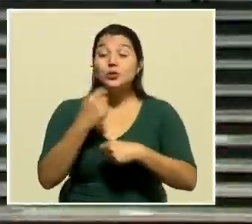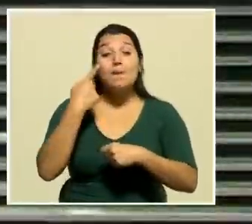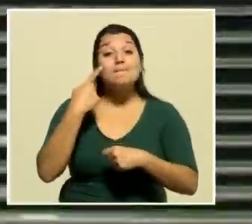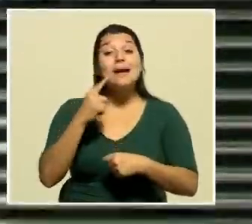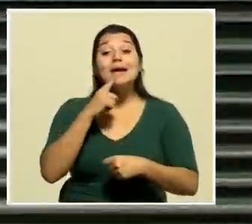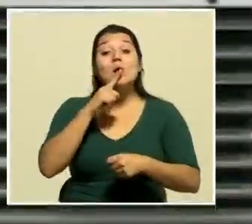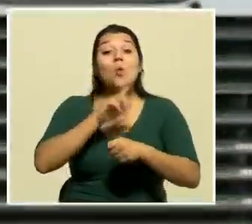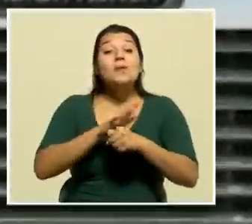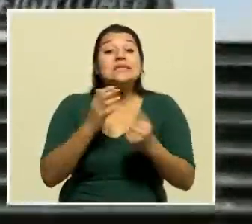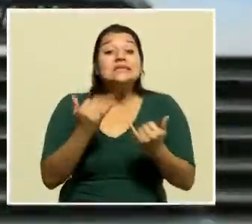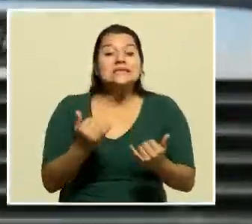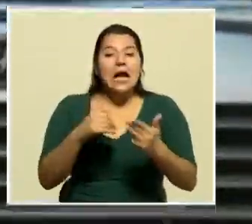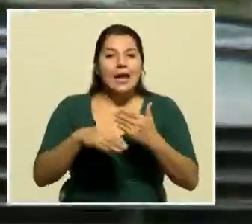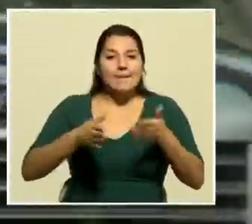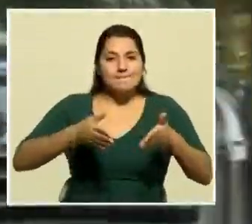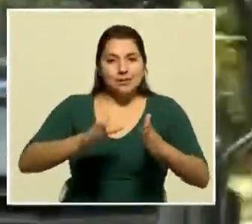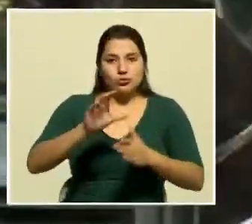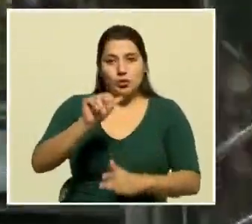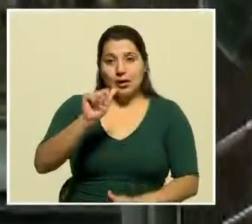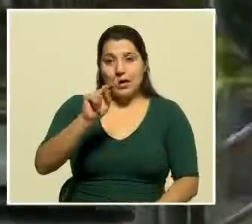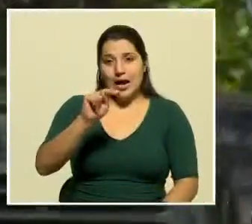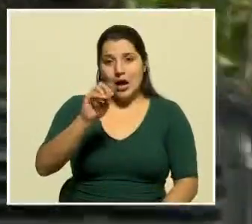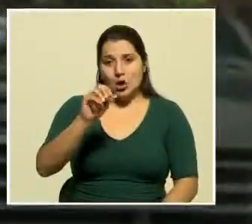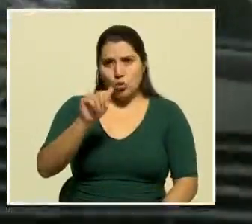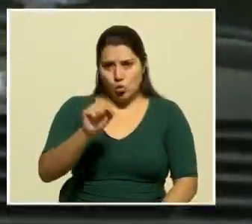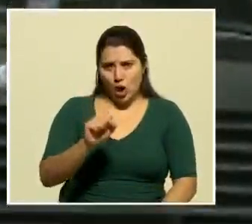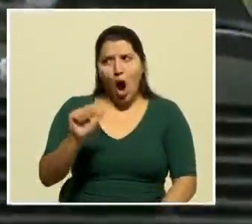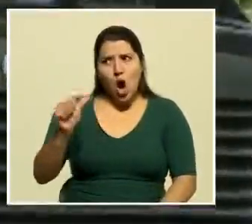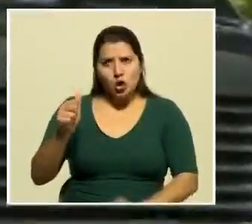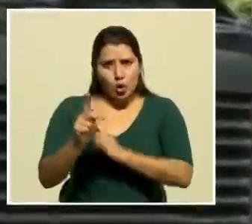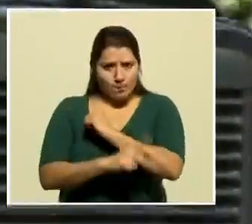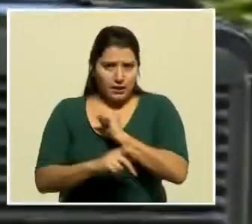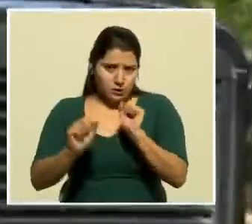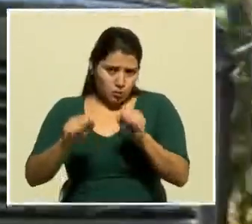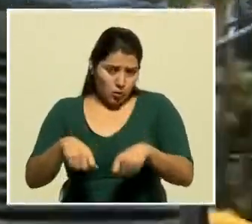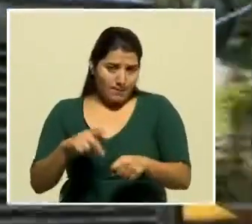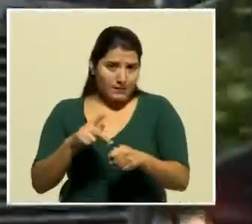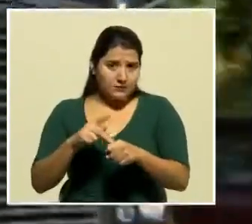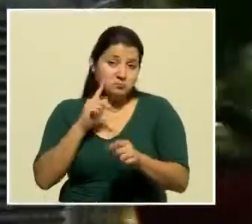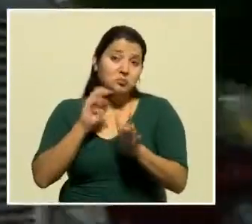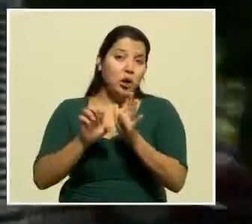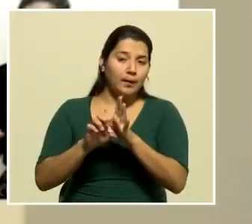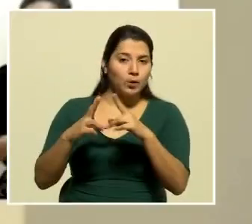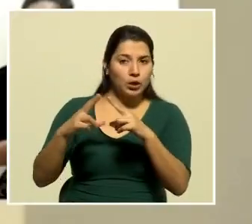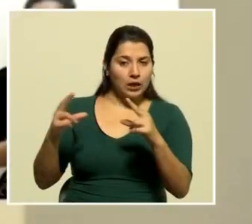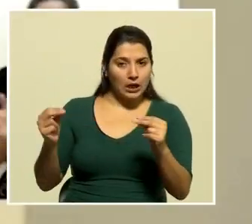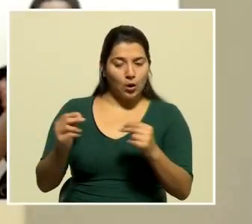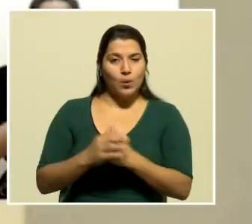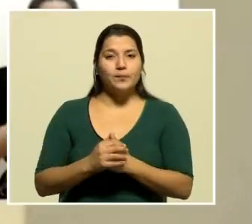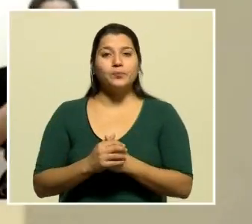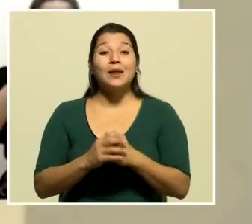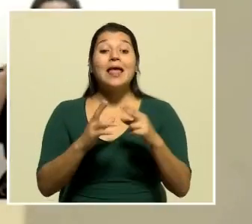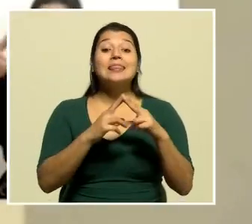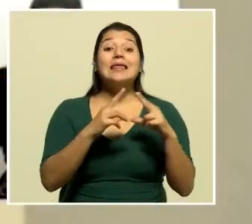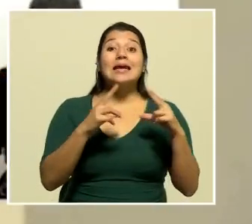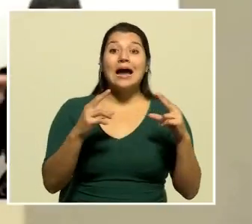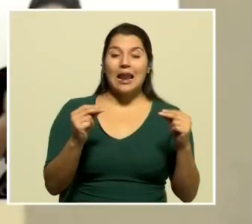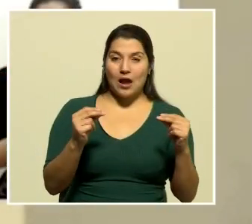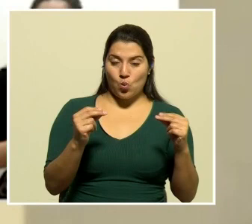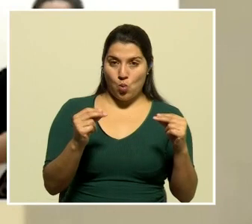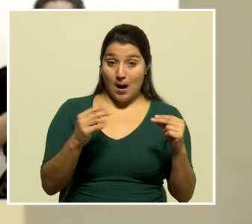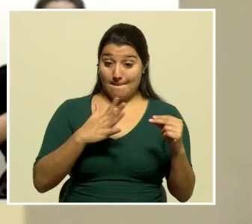inmediata en Paso Canoas, se pueden unir otros países de la región, como por ejemplo Nicaragua. Tanto a Nicaragua,